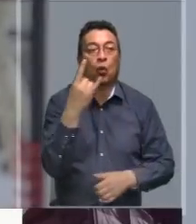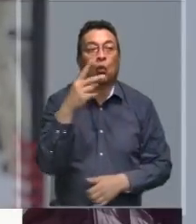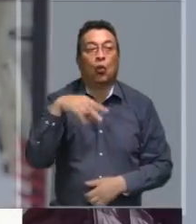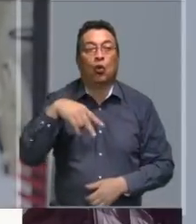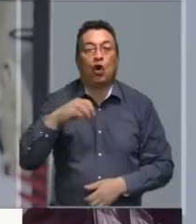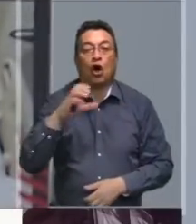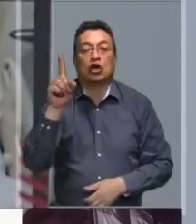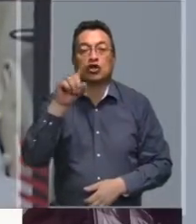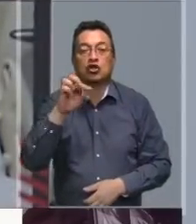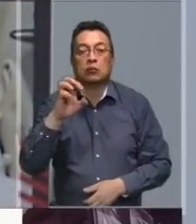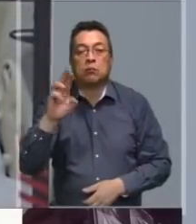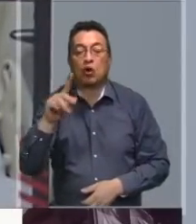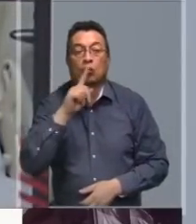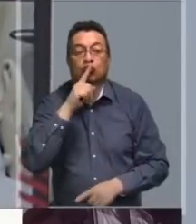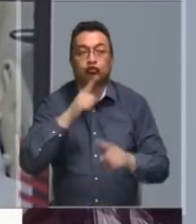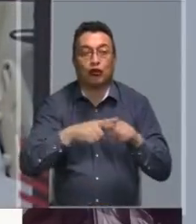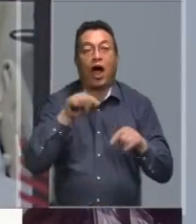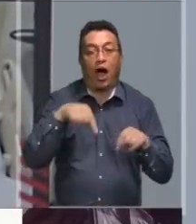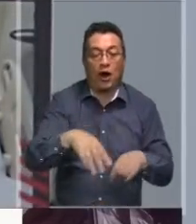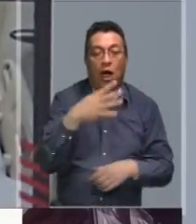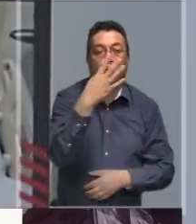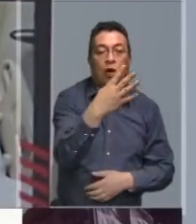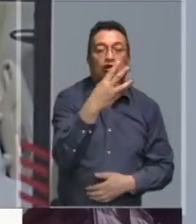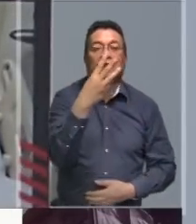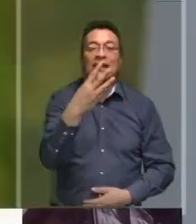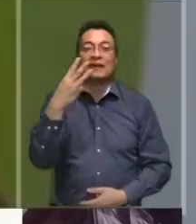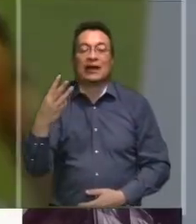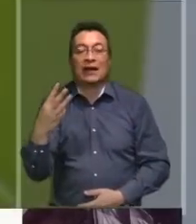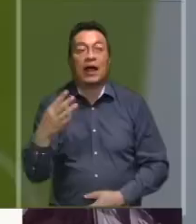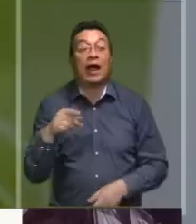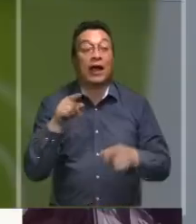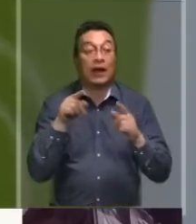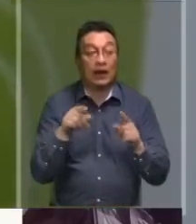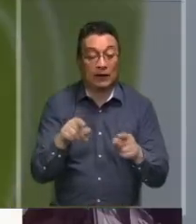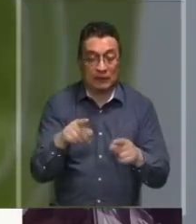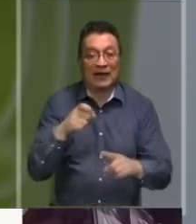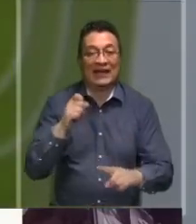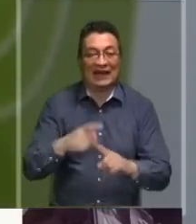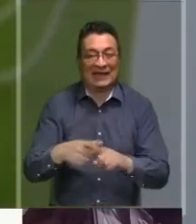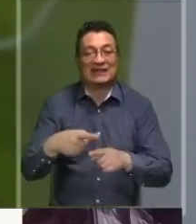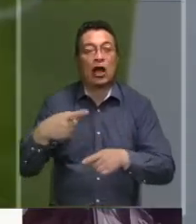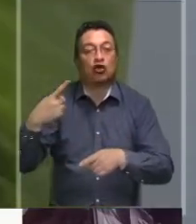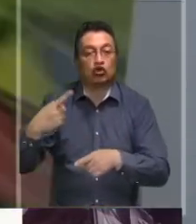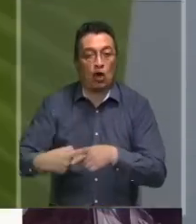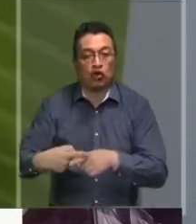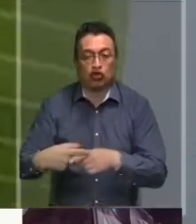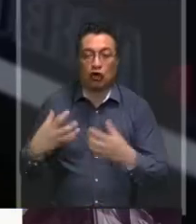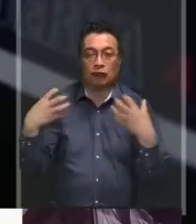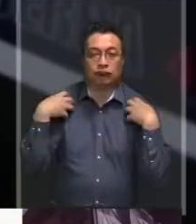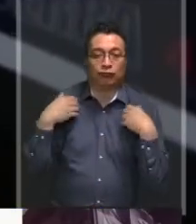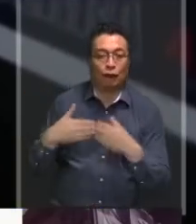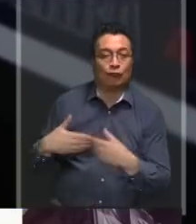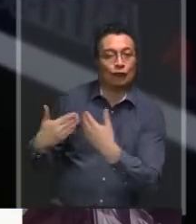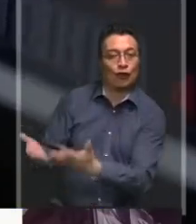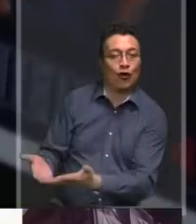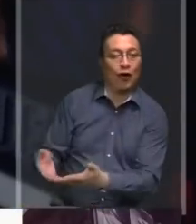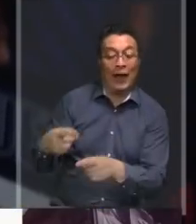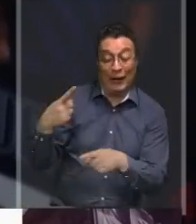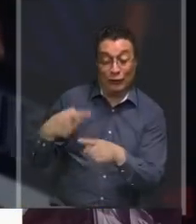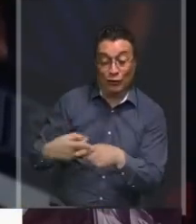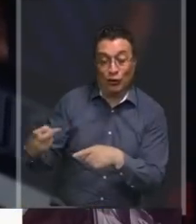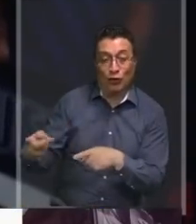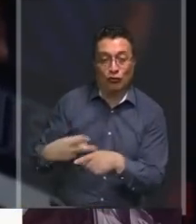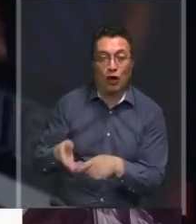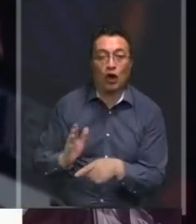de nombre 433. La agencia quedó a manos de su ex socio y llama la atención que dicha sociedad